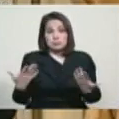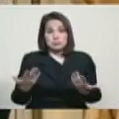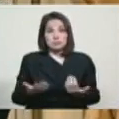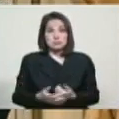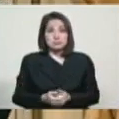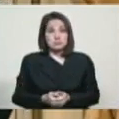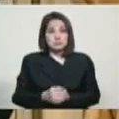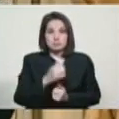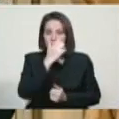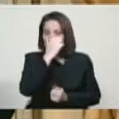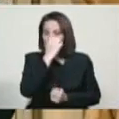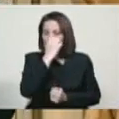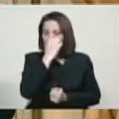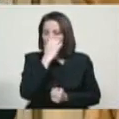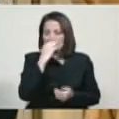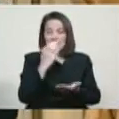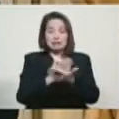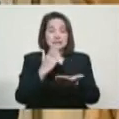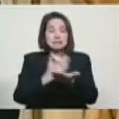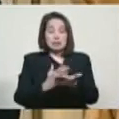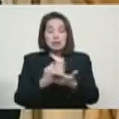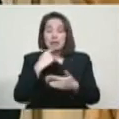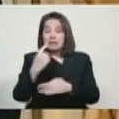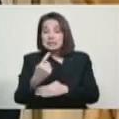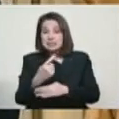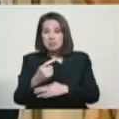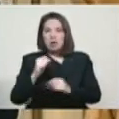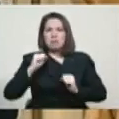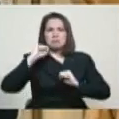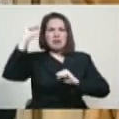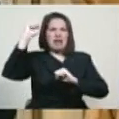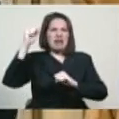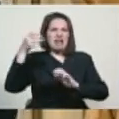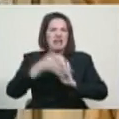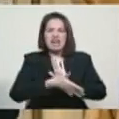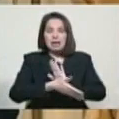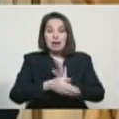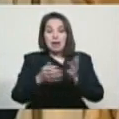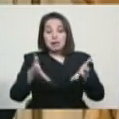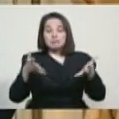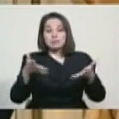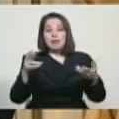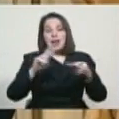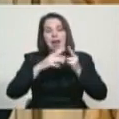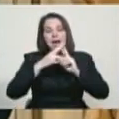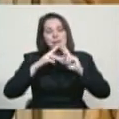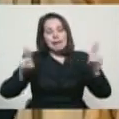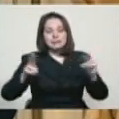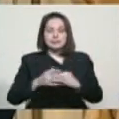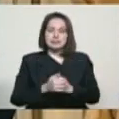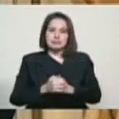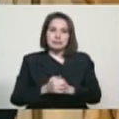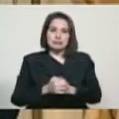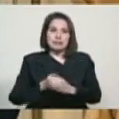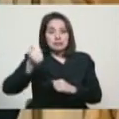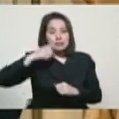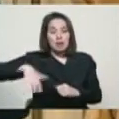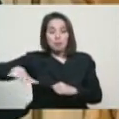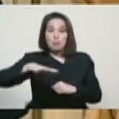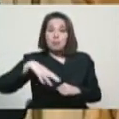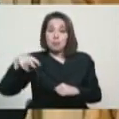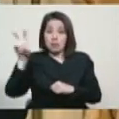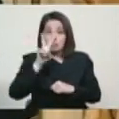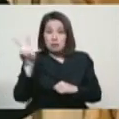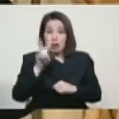Y siempre decimos que nuestro triunfo es la paz. La victoria del pueblo venezolano es la paz,